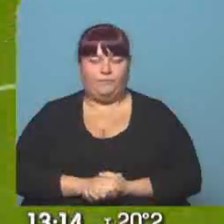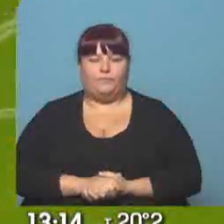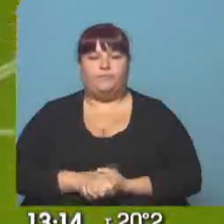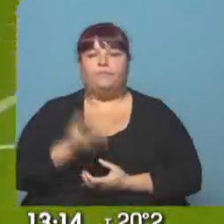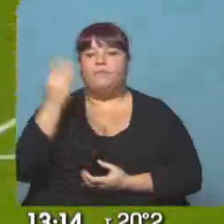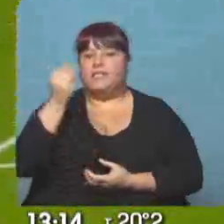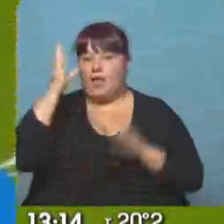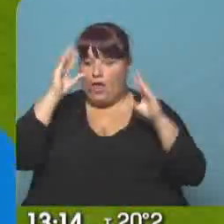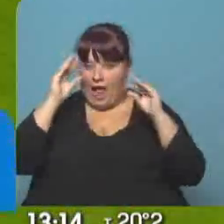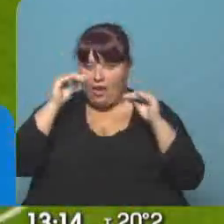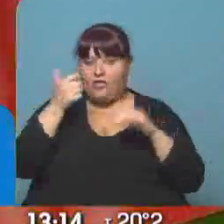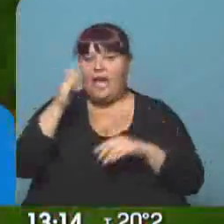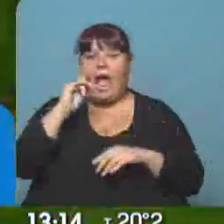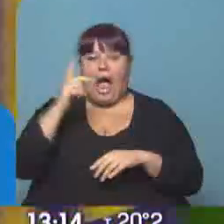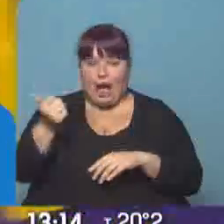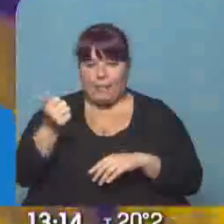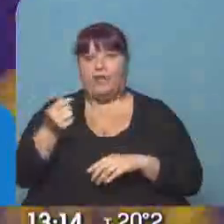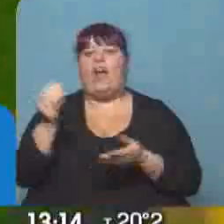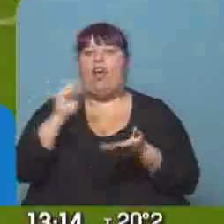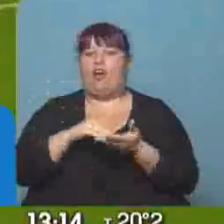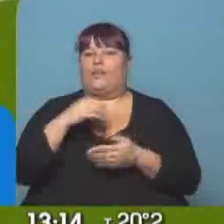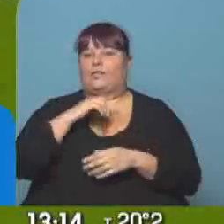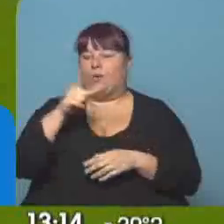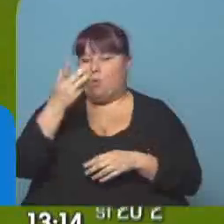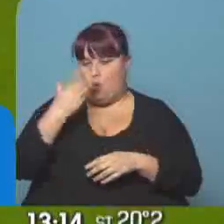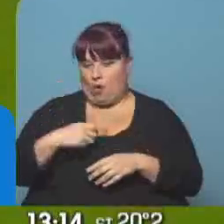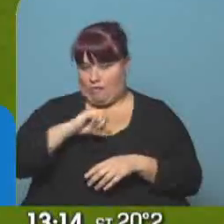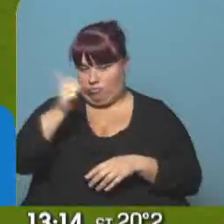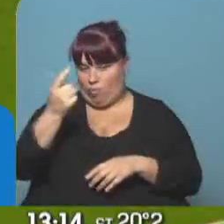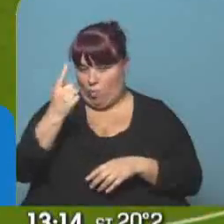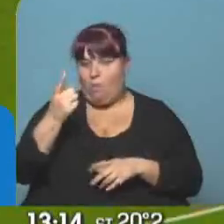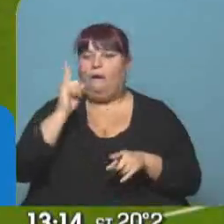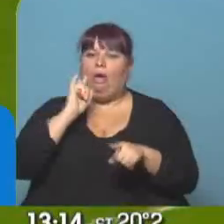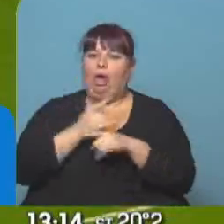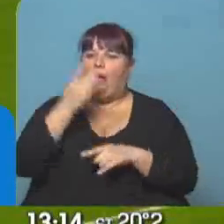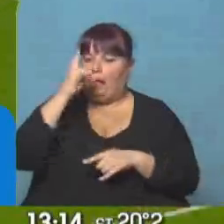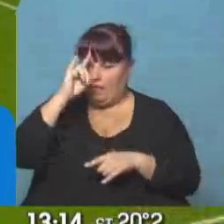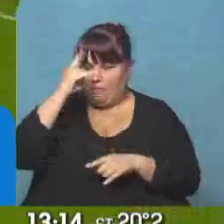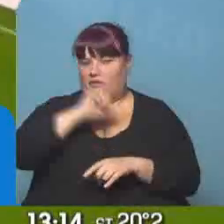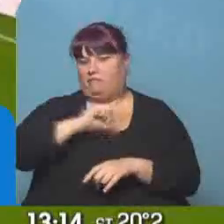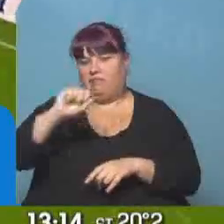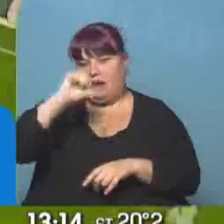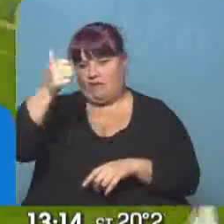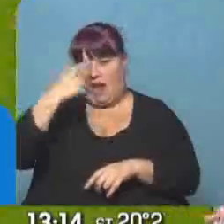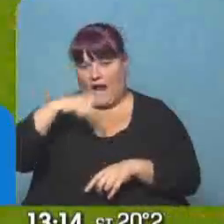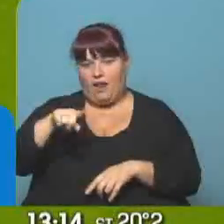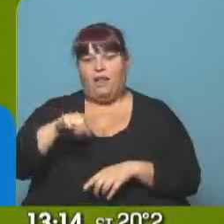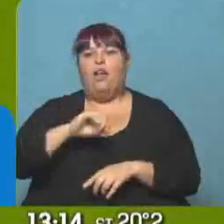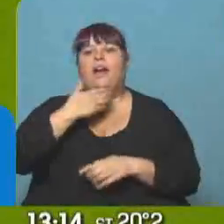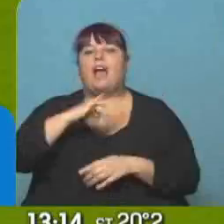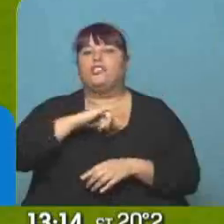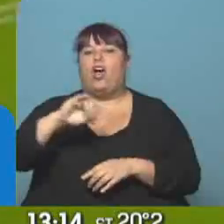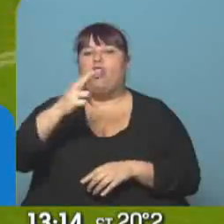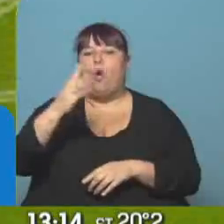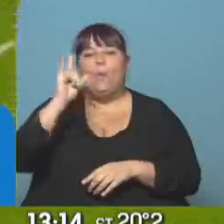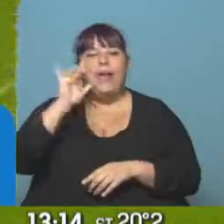En la noche del sábado, Guanchope Ávila adelantaba a Huracán en Avellaneda, pero Independiente festejó al final, gracias al doblete de Martín